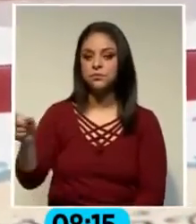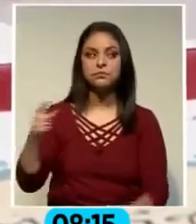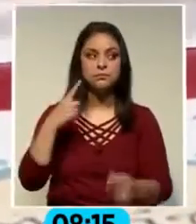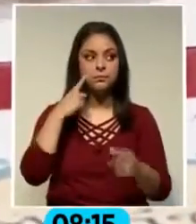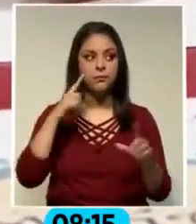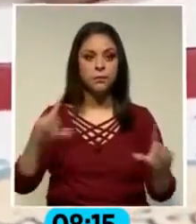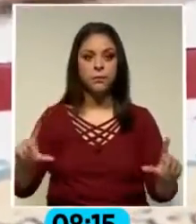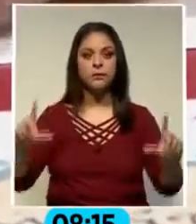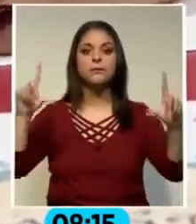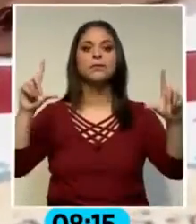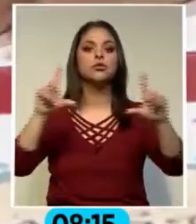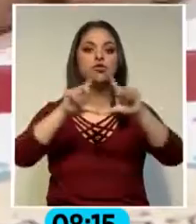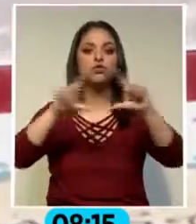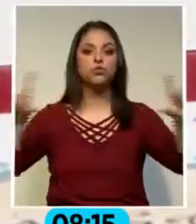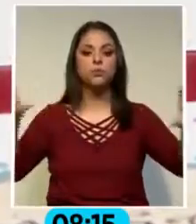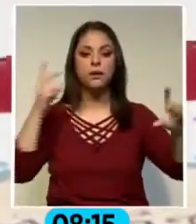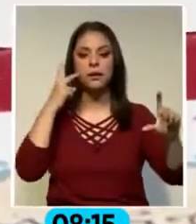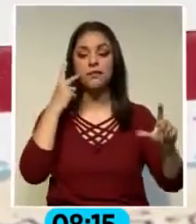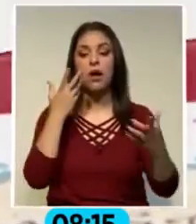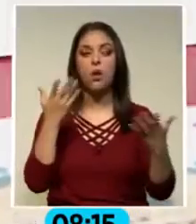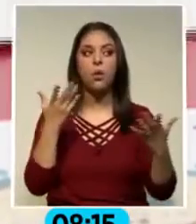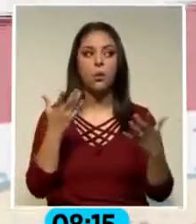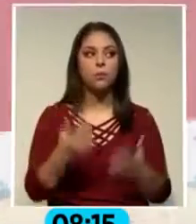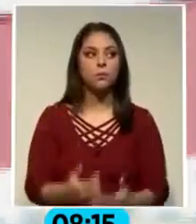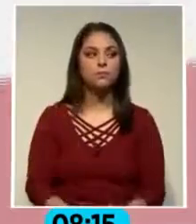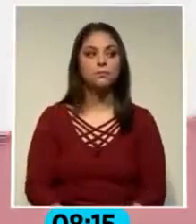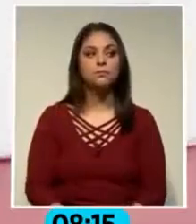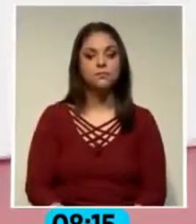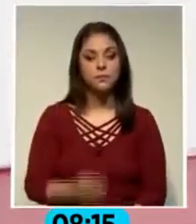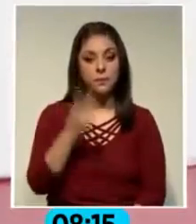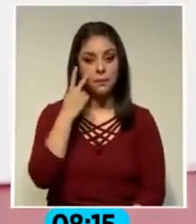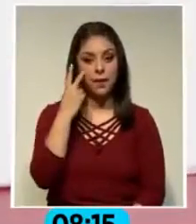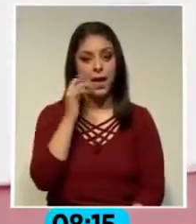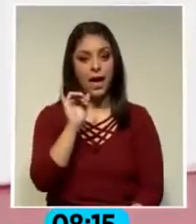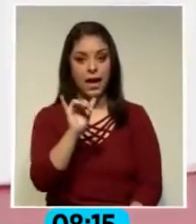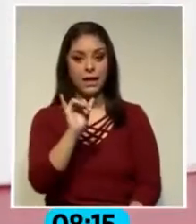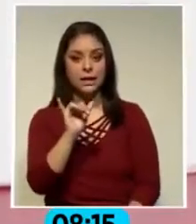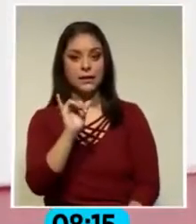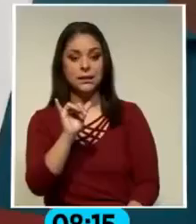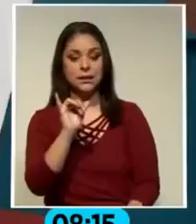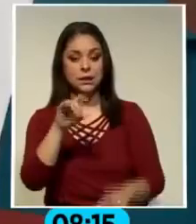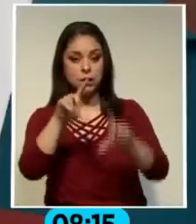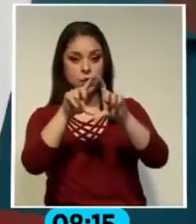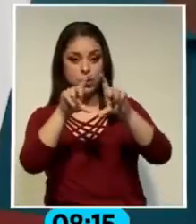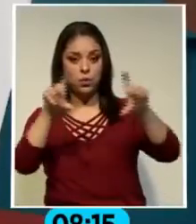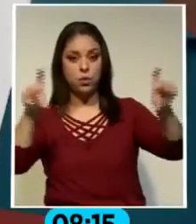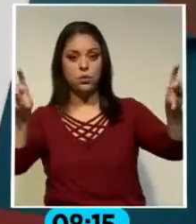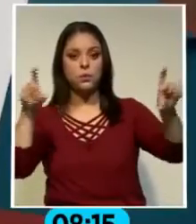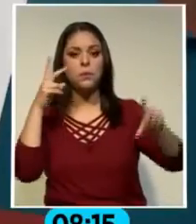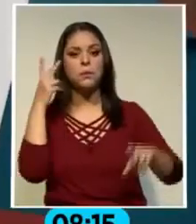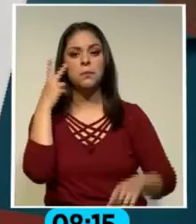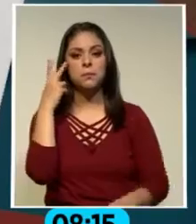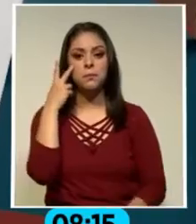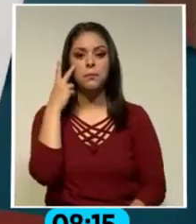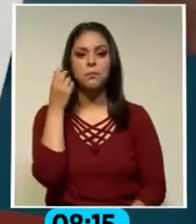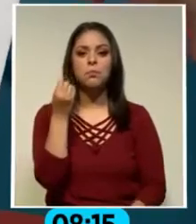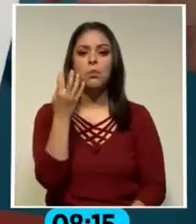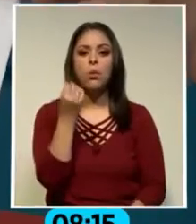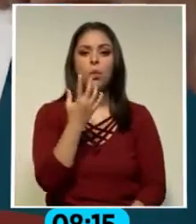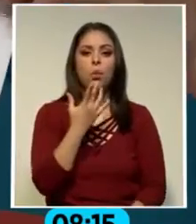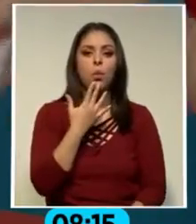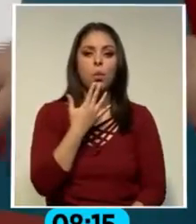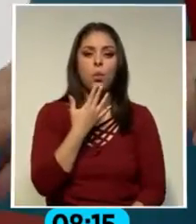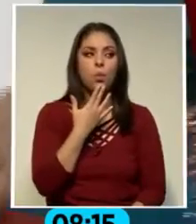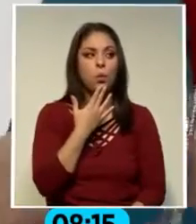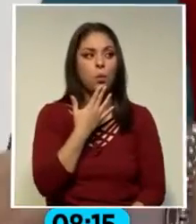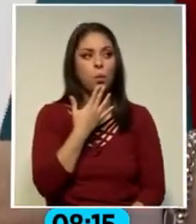para que vayan viendo cómo nos está quedando. Vamos a ver, ahí va quedando el rótulo. Uy, qué linda esa mariposa. Colorido,